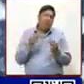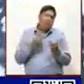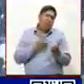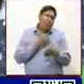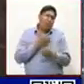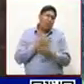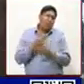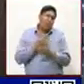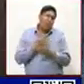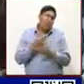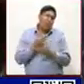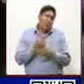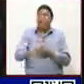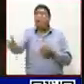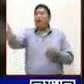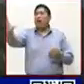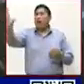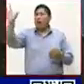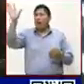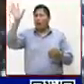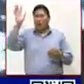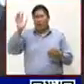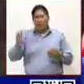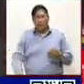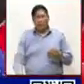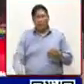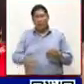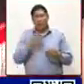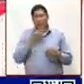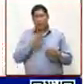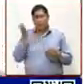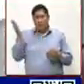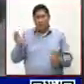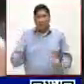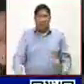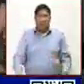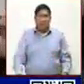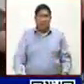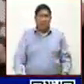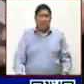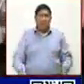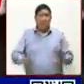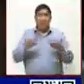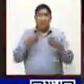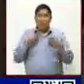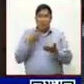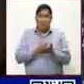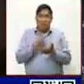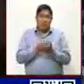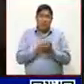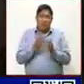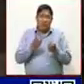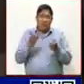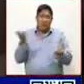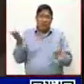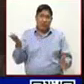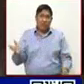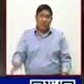sirve. Pah, ahorita para puro por si acaso, no tengo plata, por eso así.